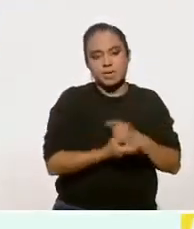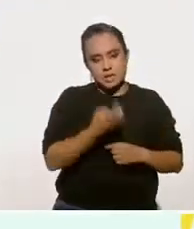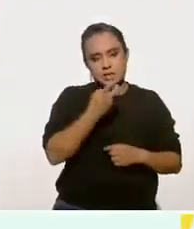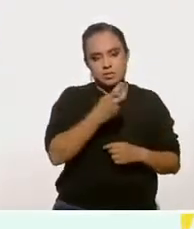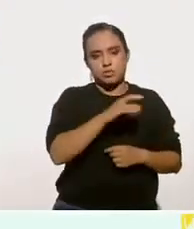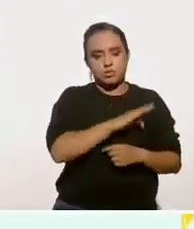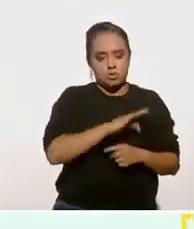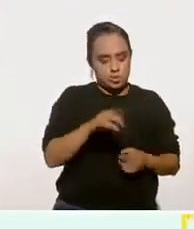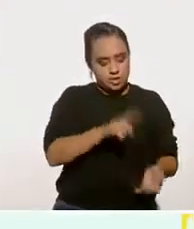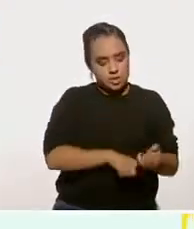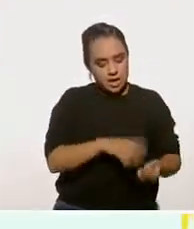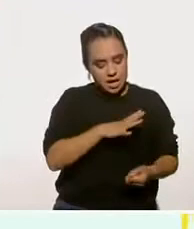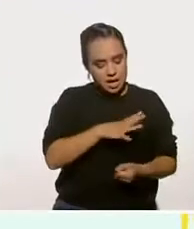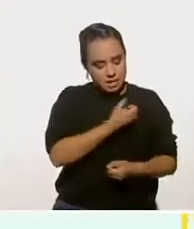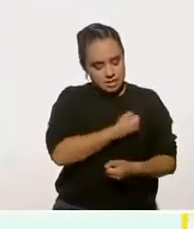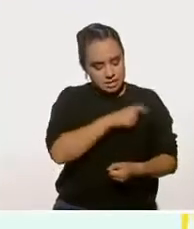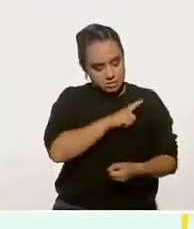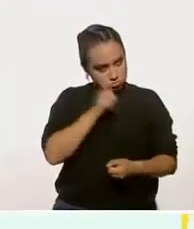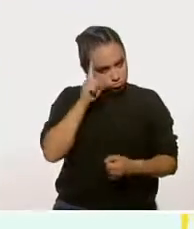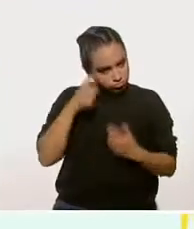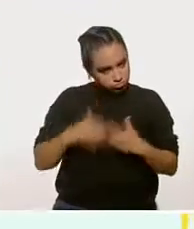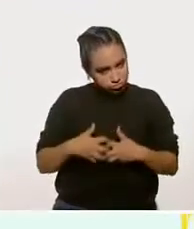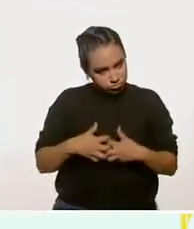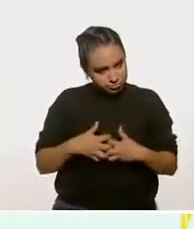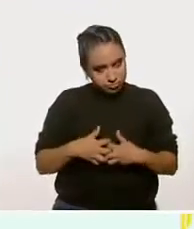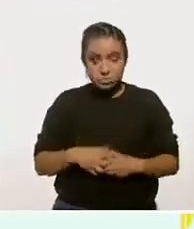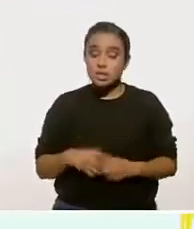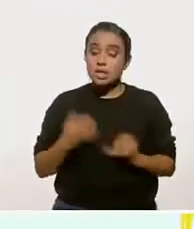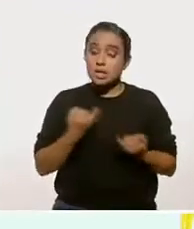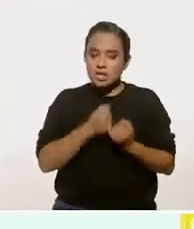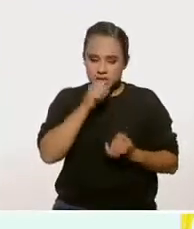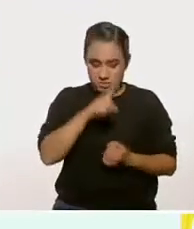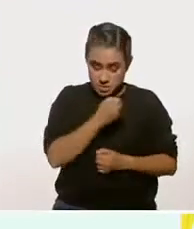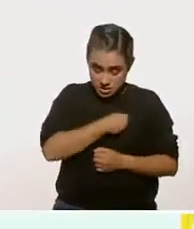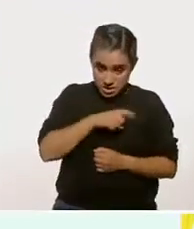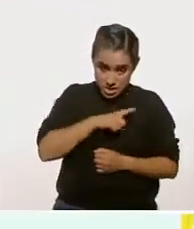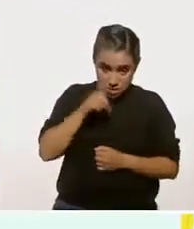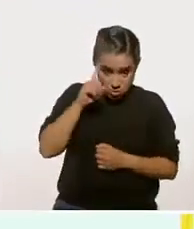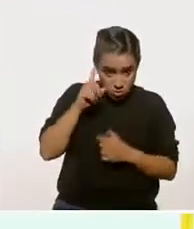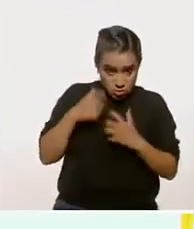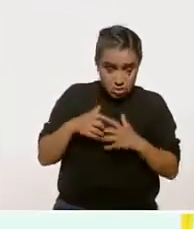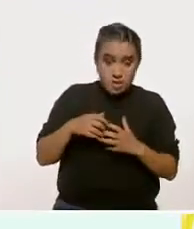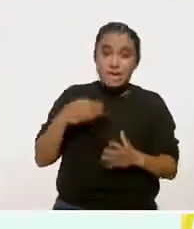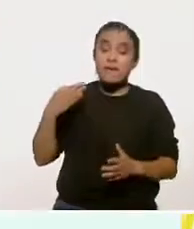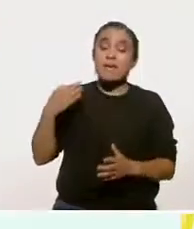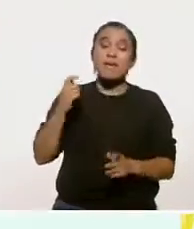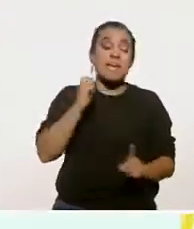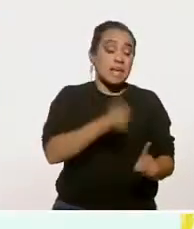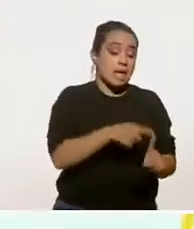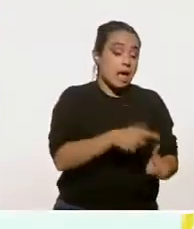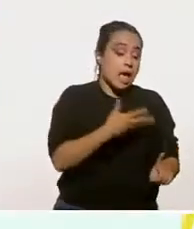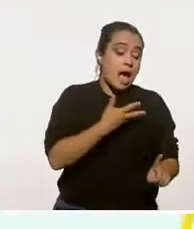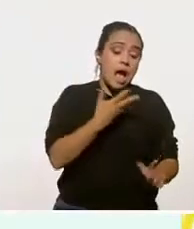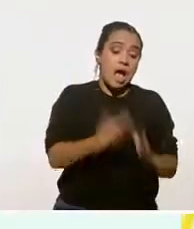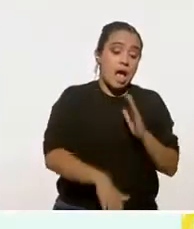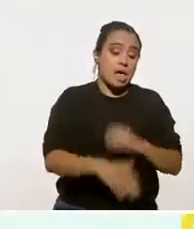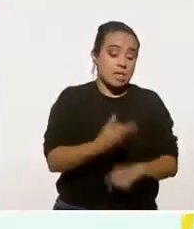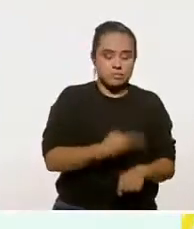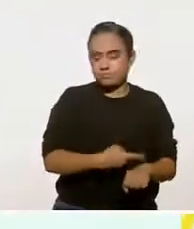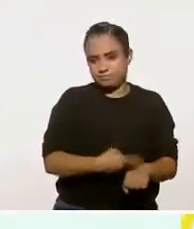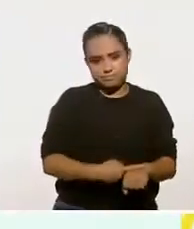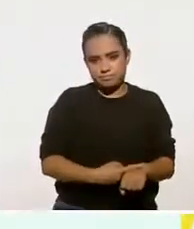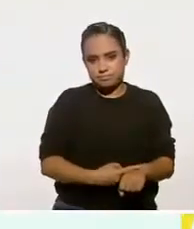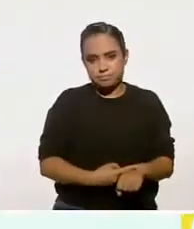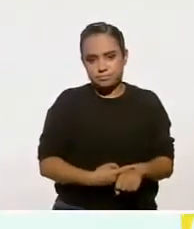hablar de salud mental. Y también querer decir, la salud mental no tiene que ver con la ausencia de enfermedad, y por supuesto